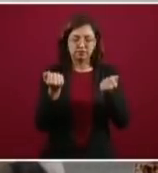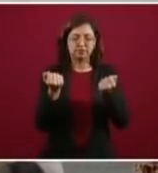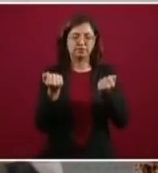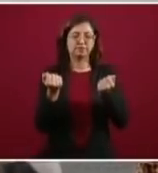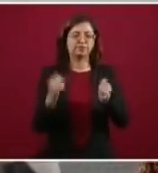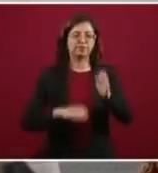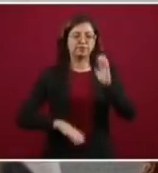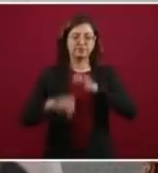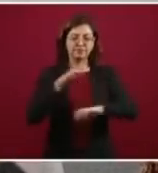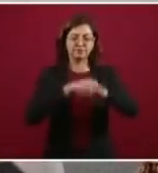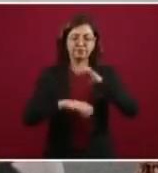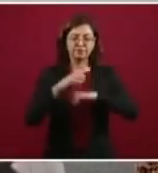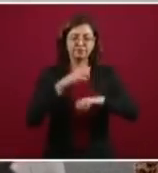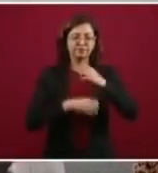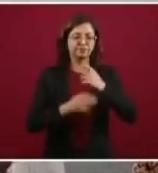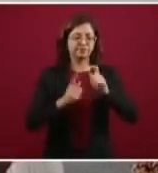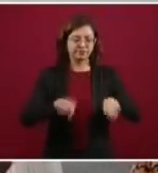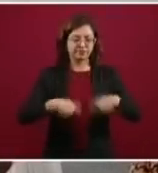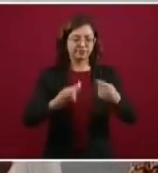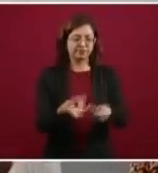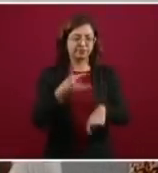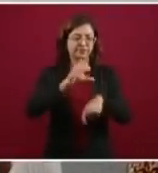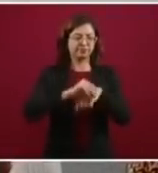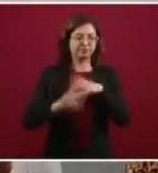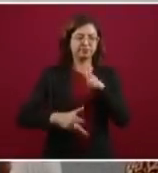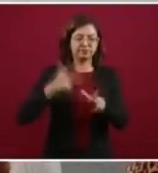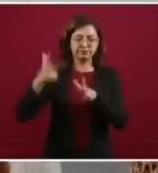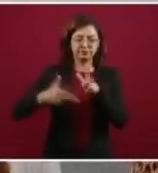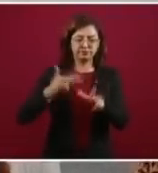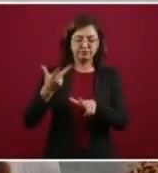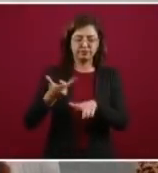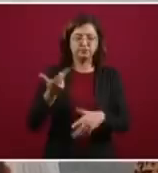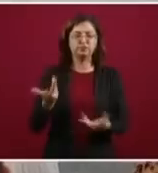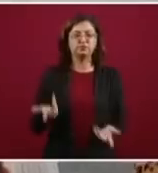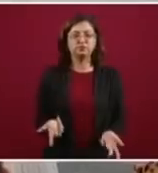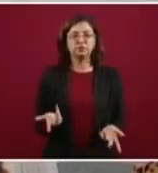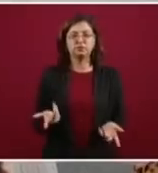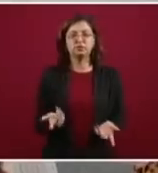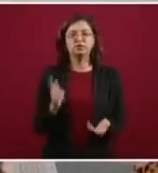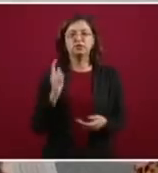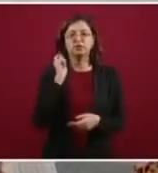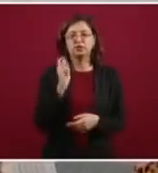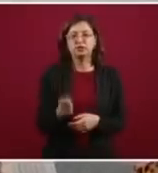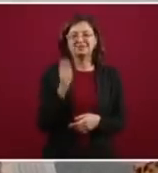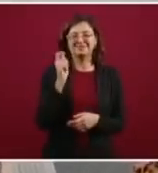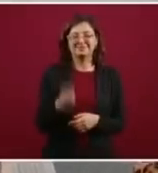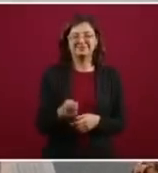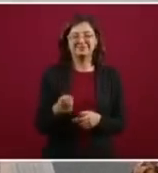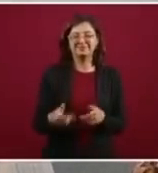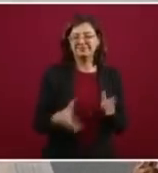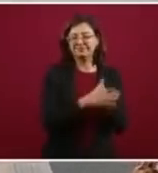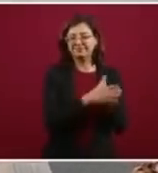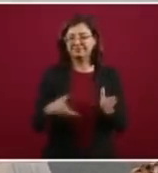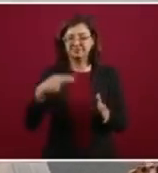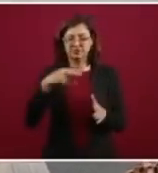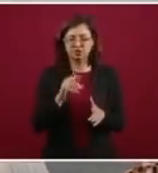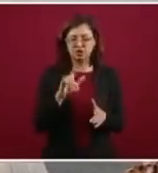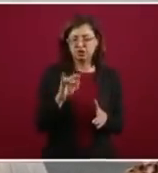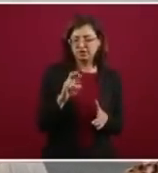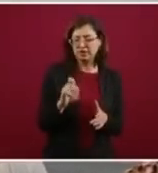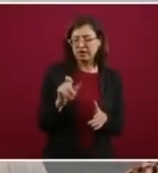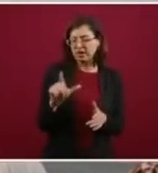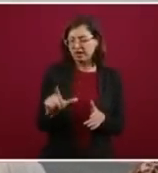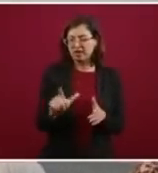a las empresas a las que les habían entregado las concesiones. O sea, esto que vivimos en el periodo neoliberal, repito,